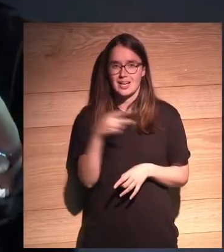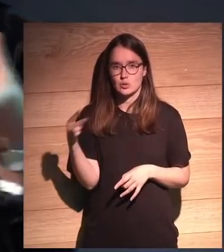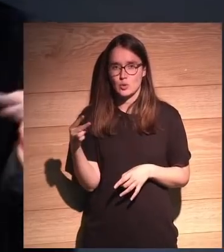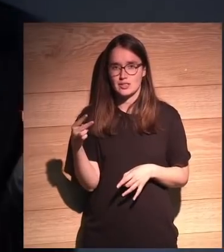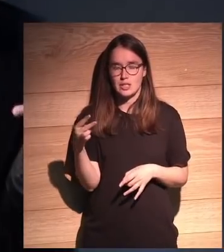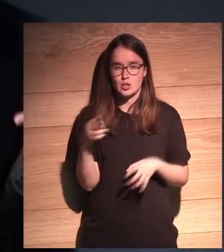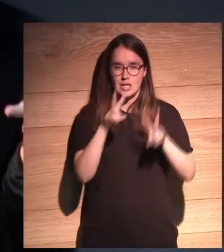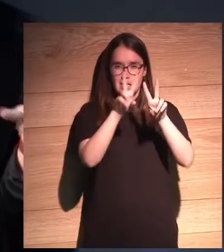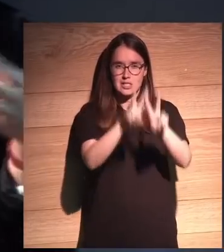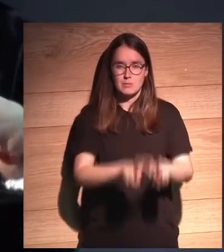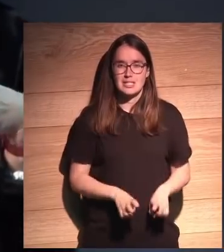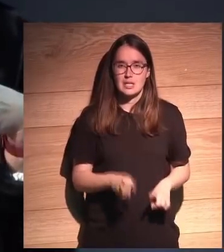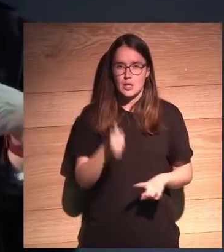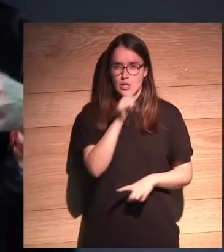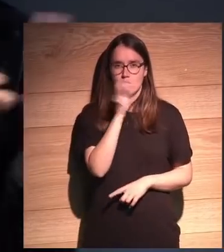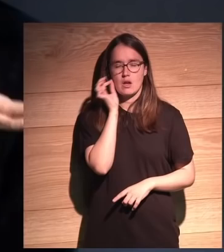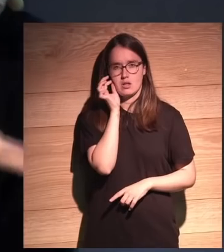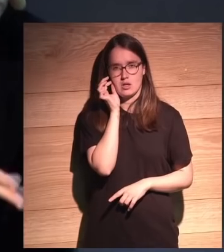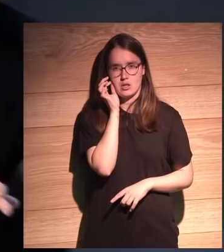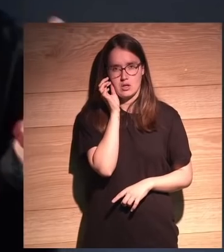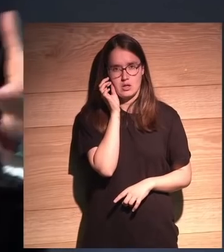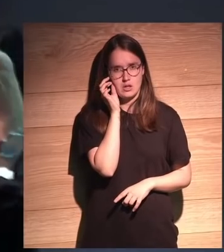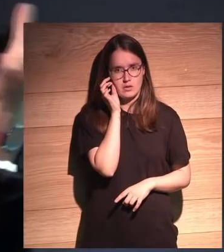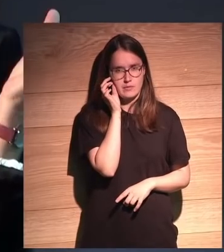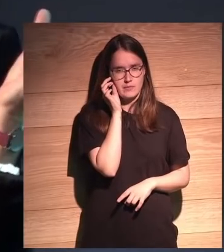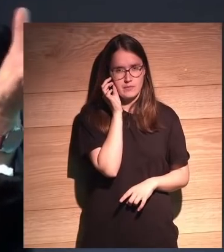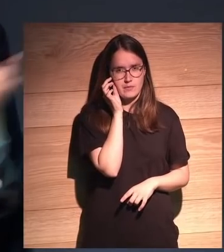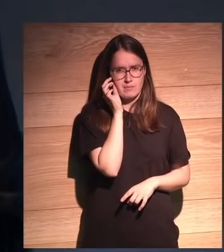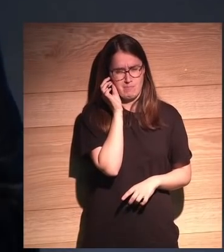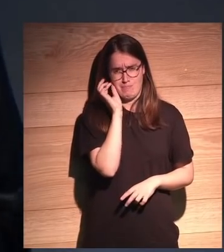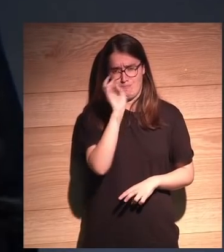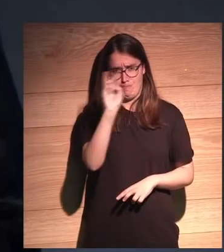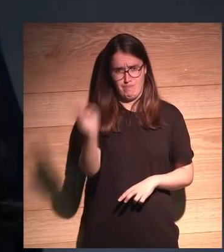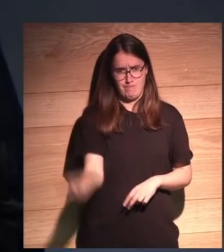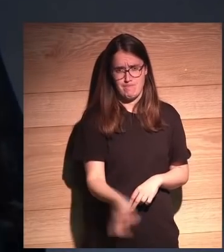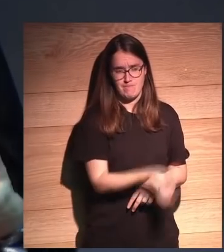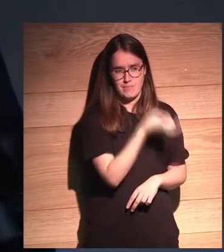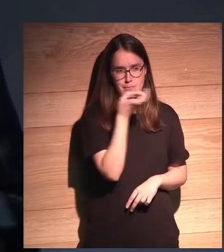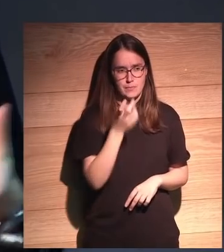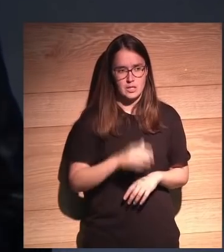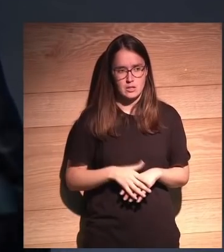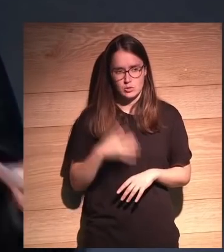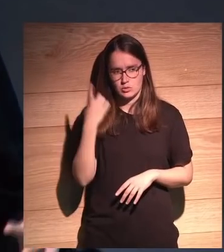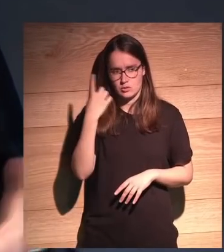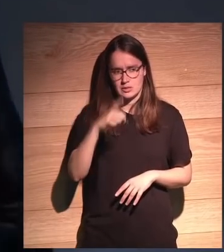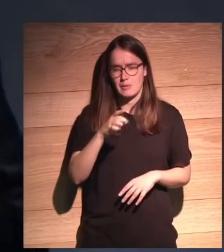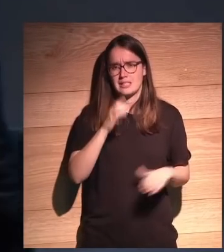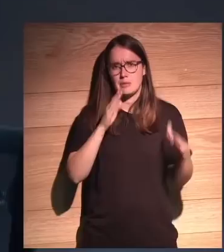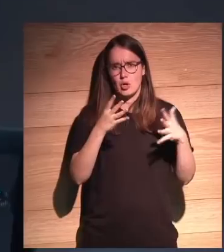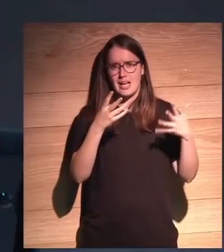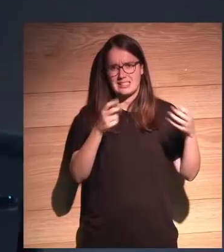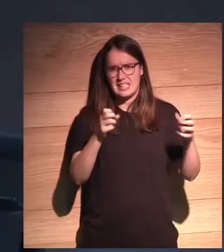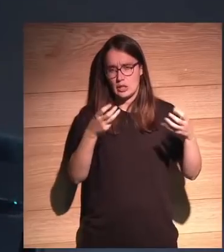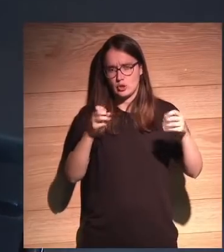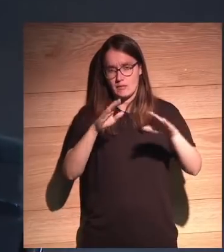las investigaciones de género. Germaine Greene con The Obstacle Race, en finales de los años 70.